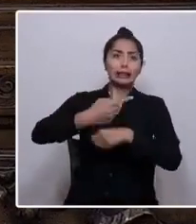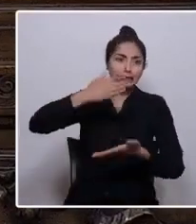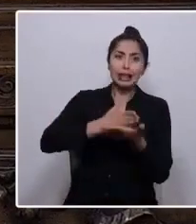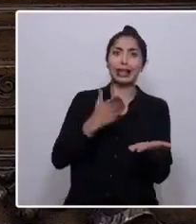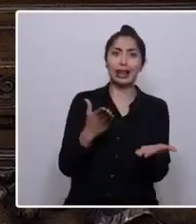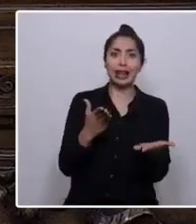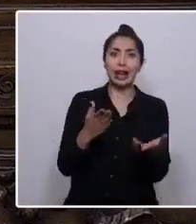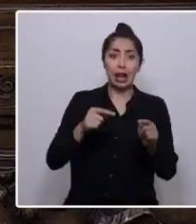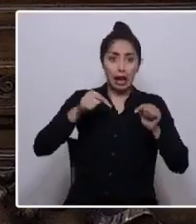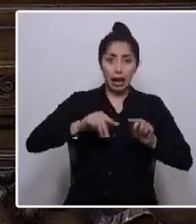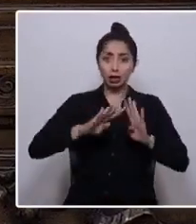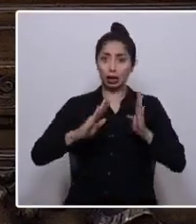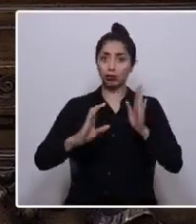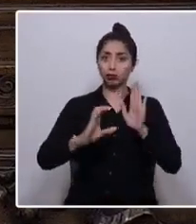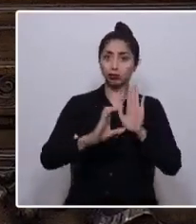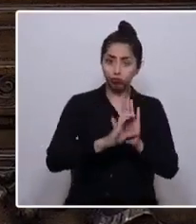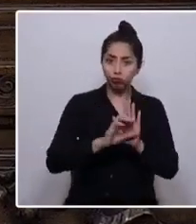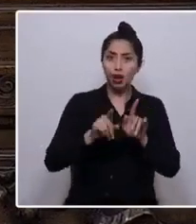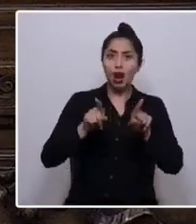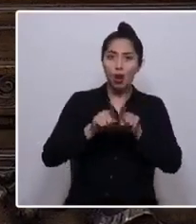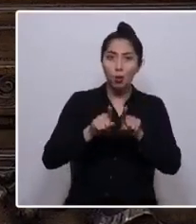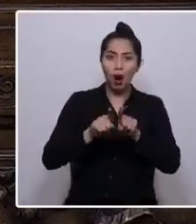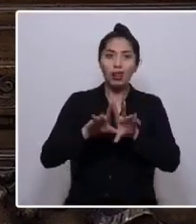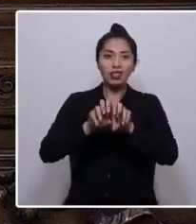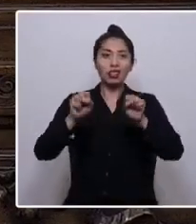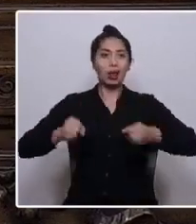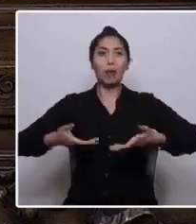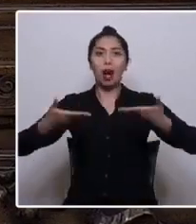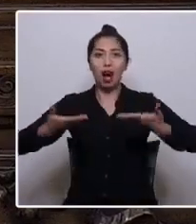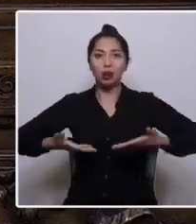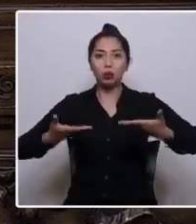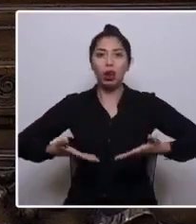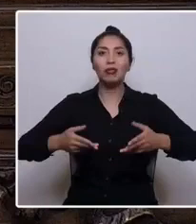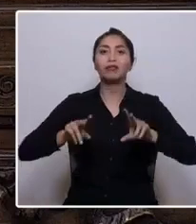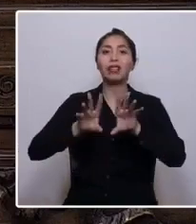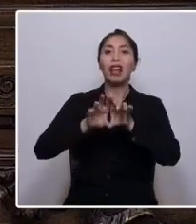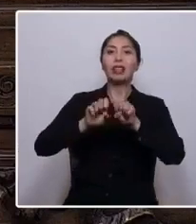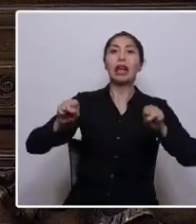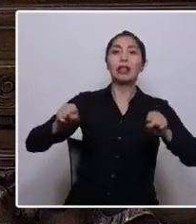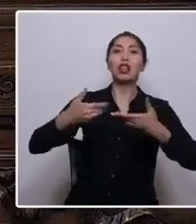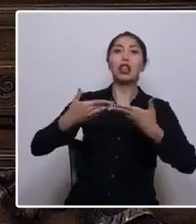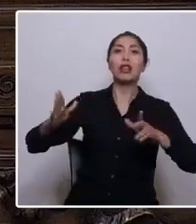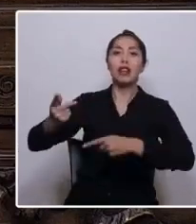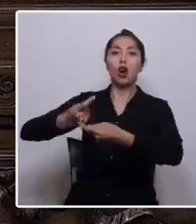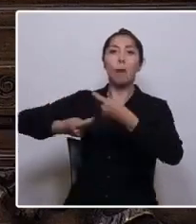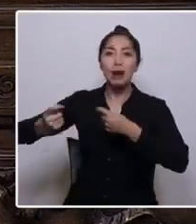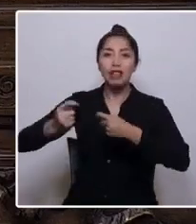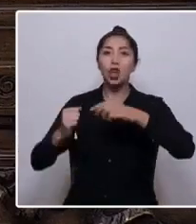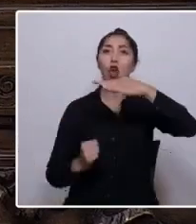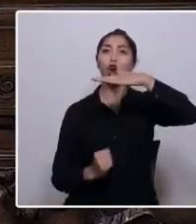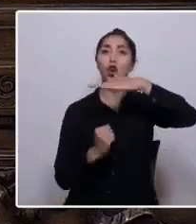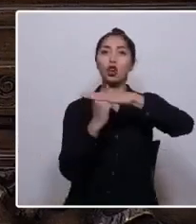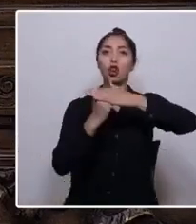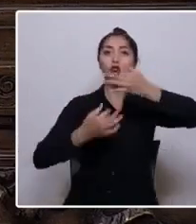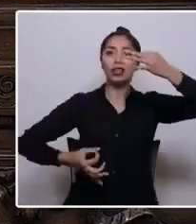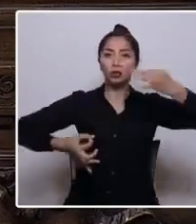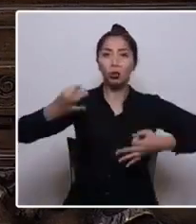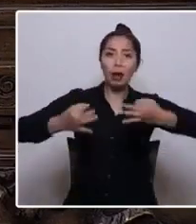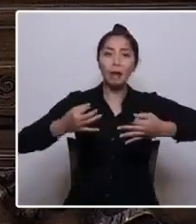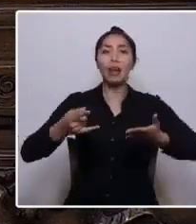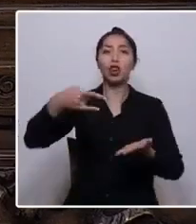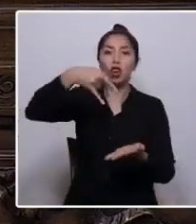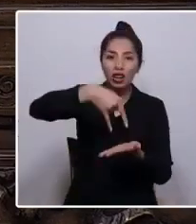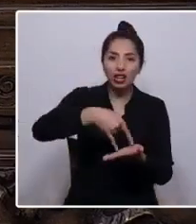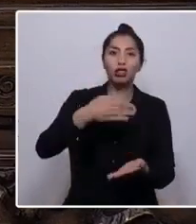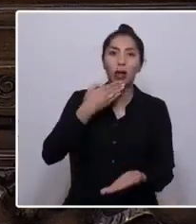rehén del régimen actual de los tratados de libre comercio de la corte suprema y del congreso es una